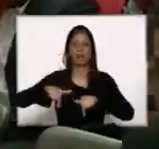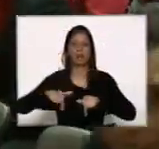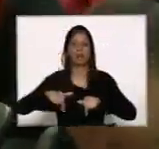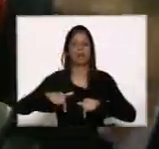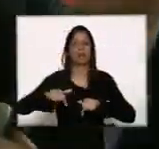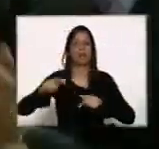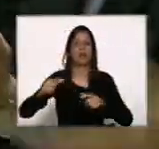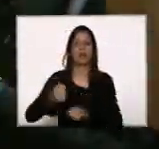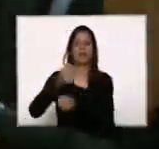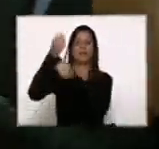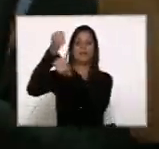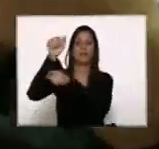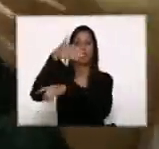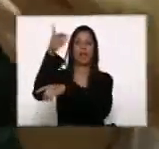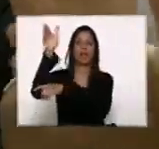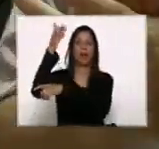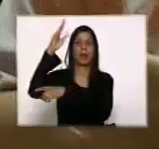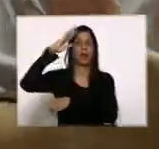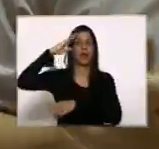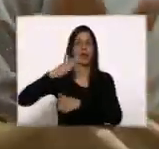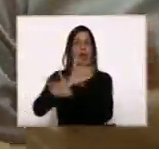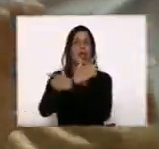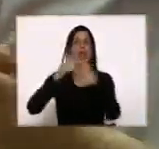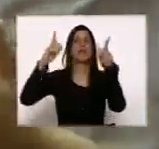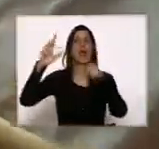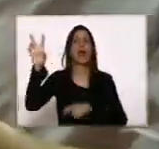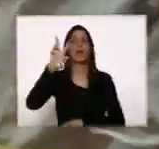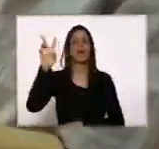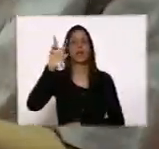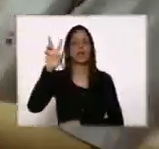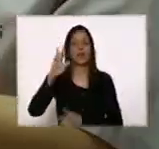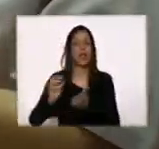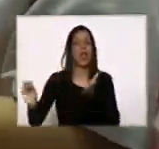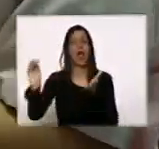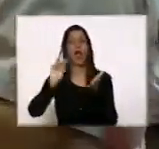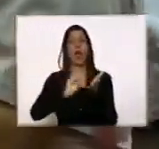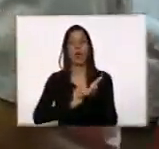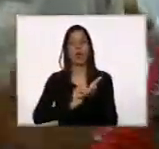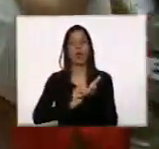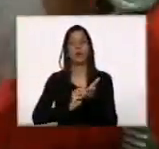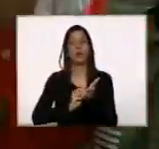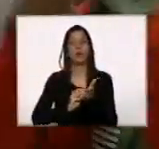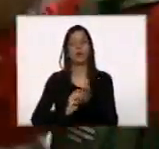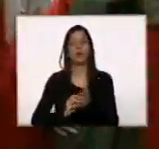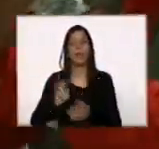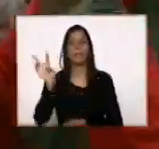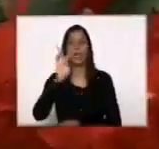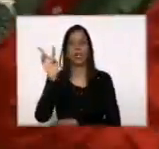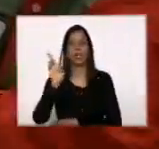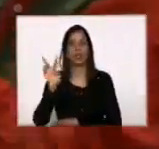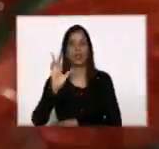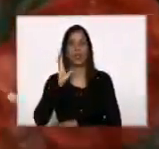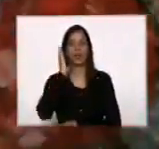las banderas del Ejército Libertador nuevamente para nuestra patria.